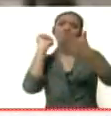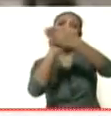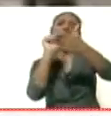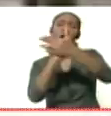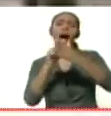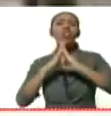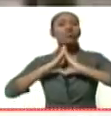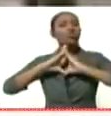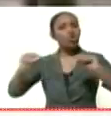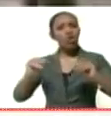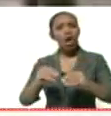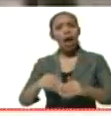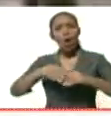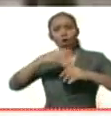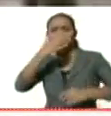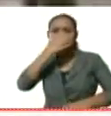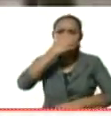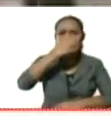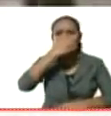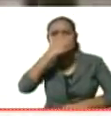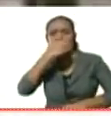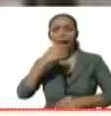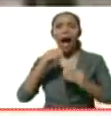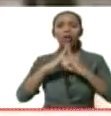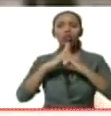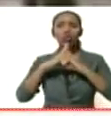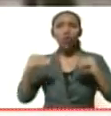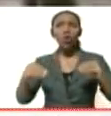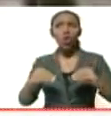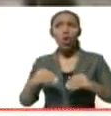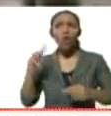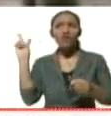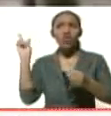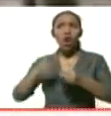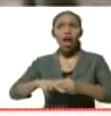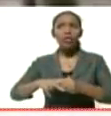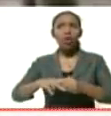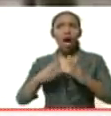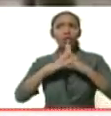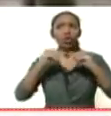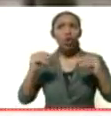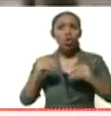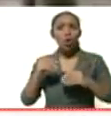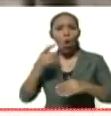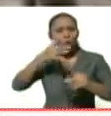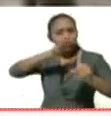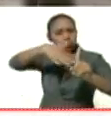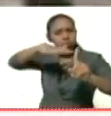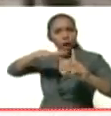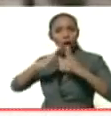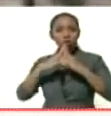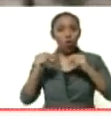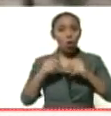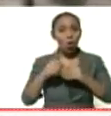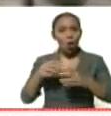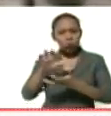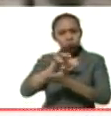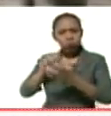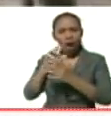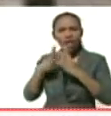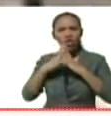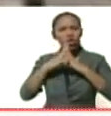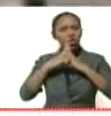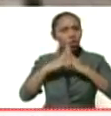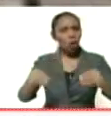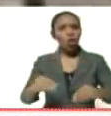a todos los terroristas, a todos los violentos, a todos los conspiradores y a todos los complotados. ¡A